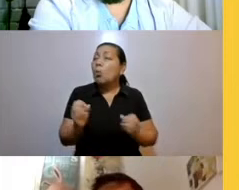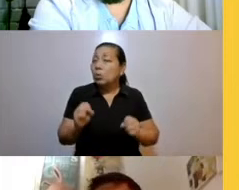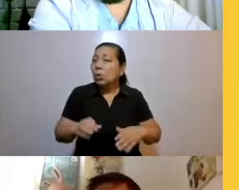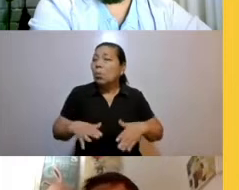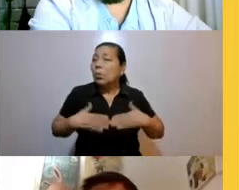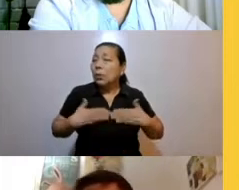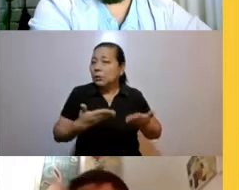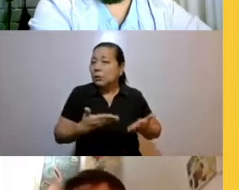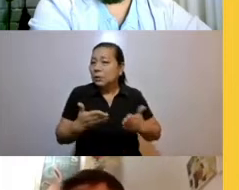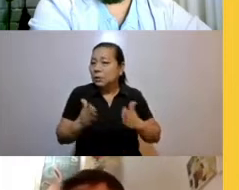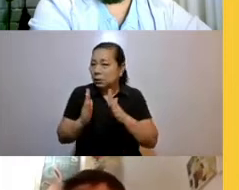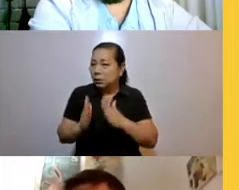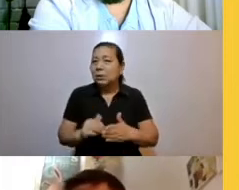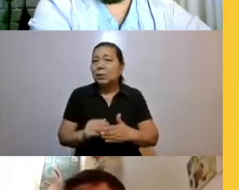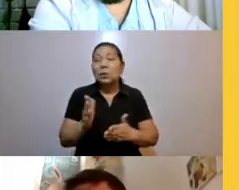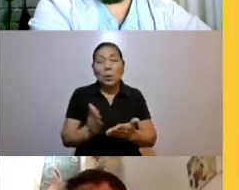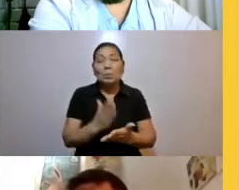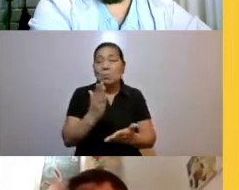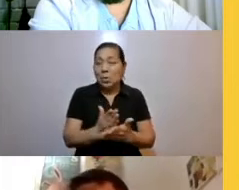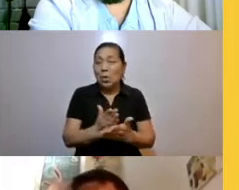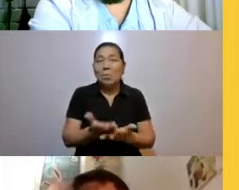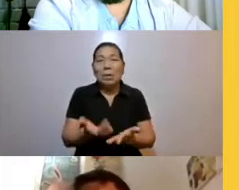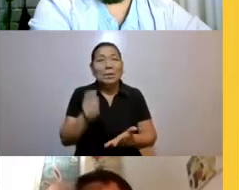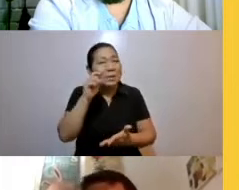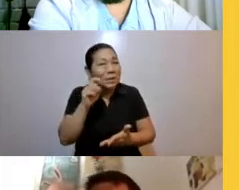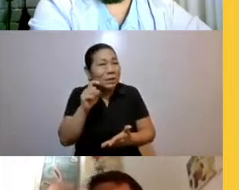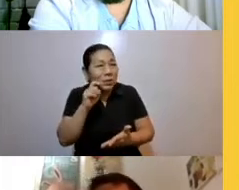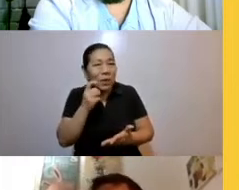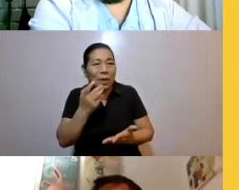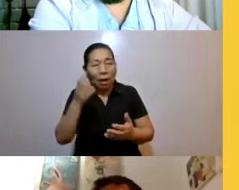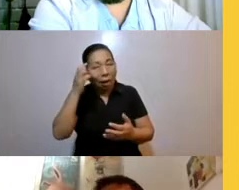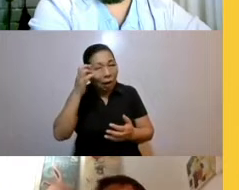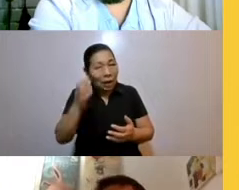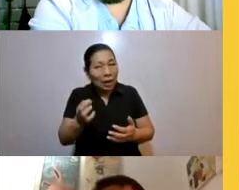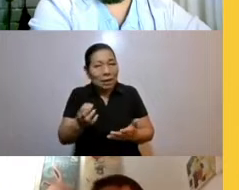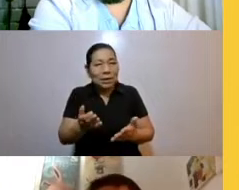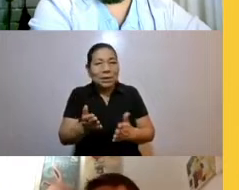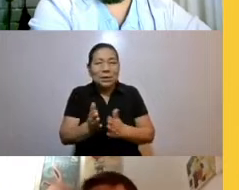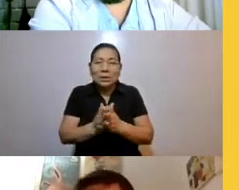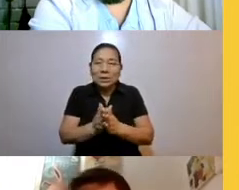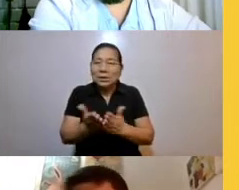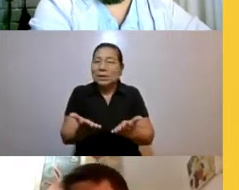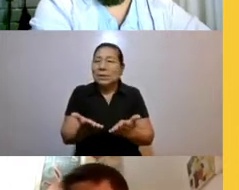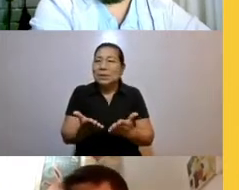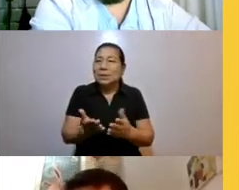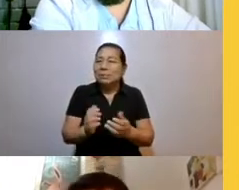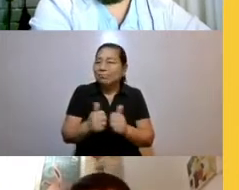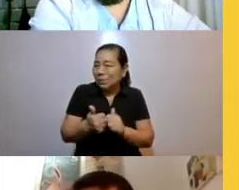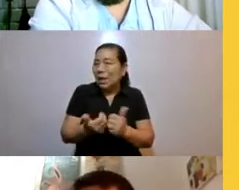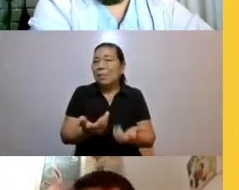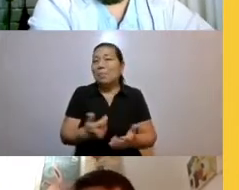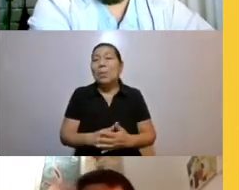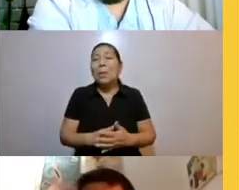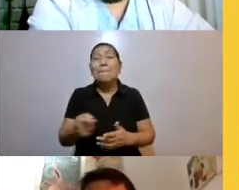elevar su problema sexual y crea lo que llamamos la ansiedad de performance.